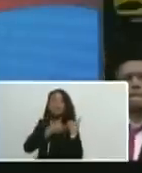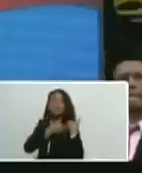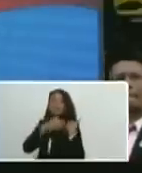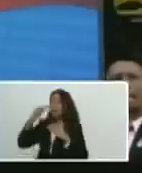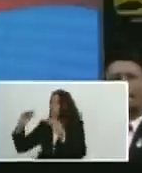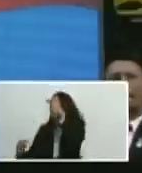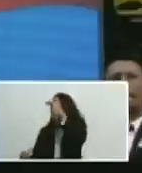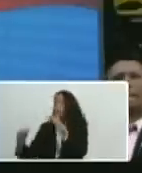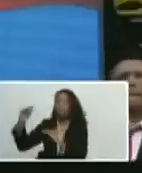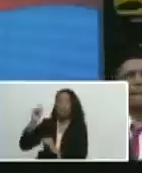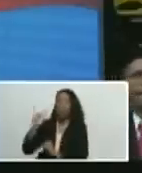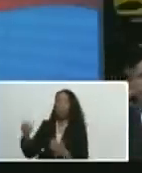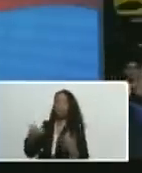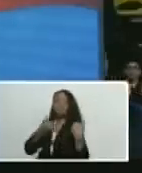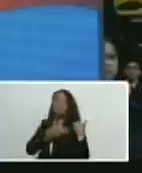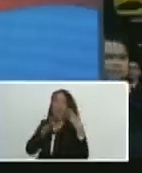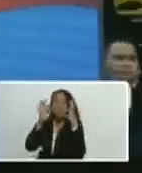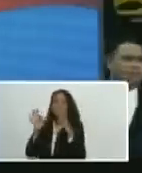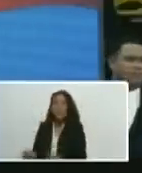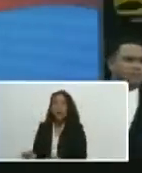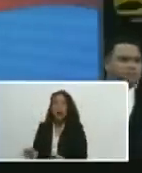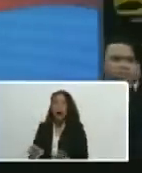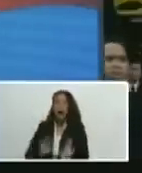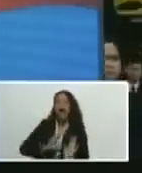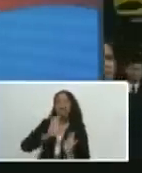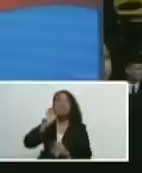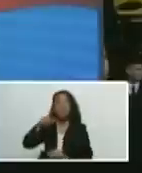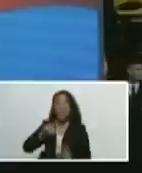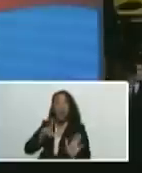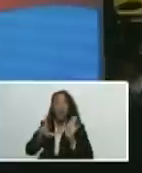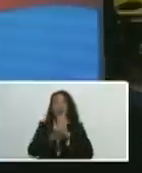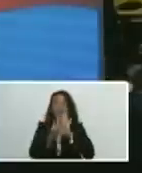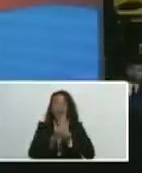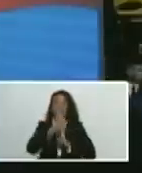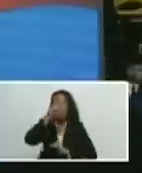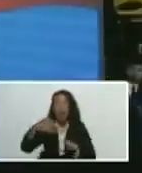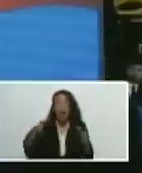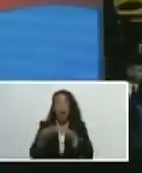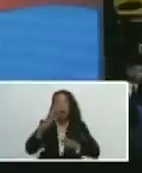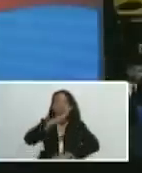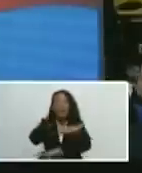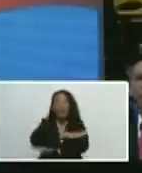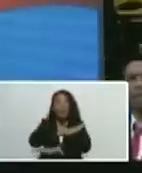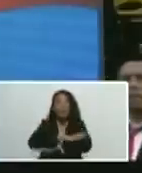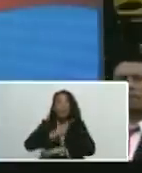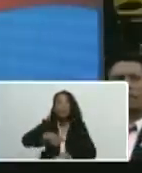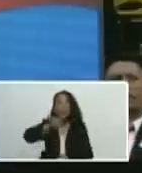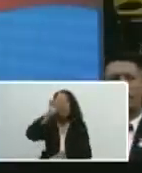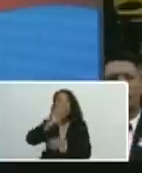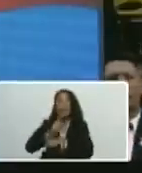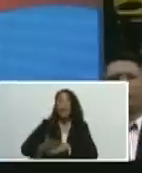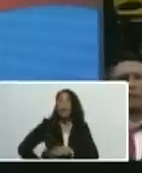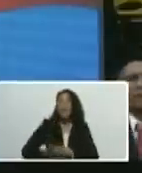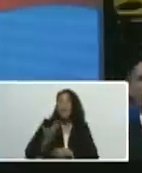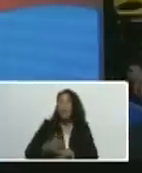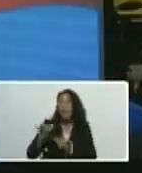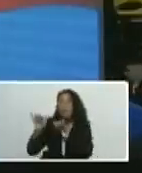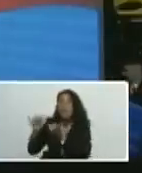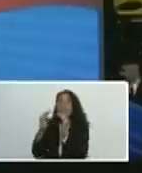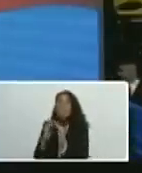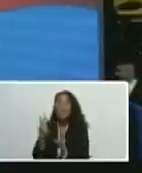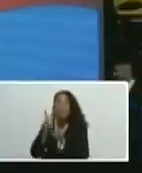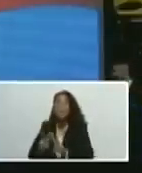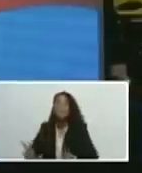sus integrantes, amparada tanto en la ley como en el orden y sobre todo en sus propios